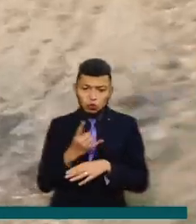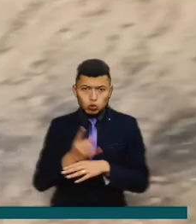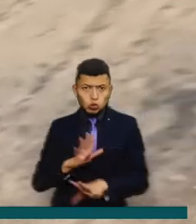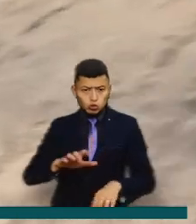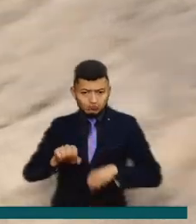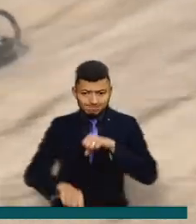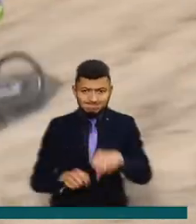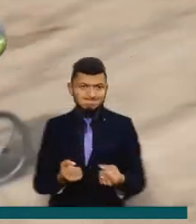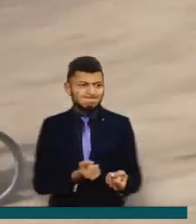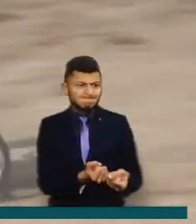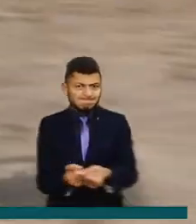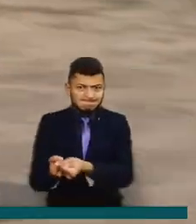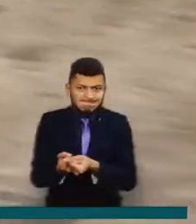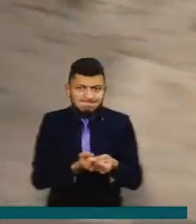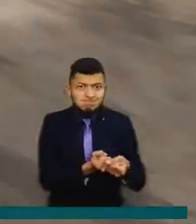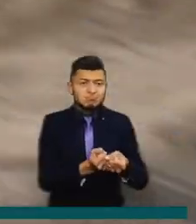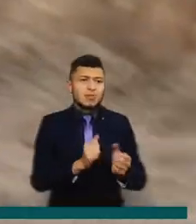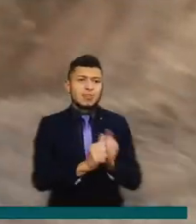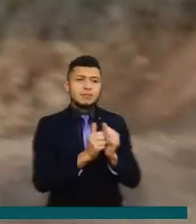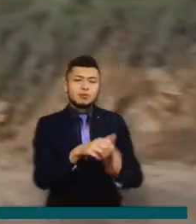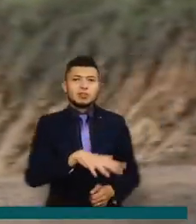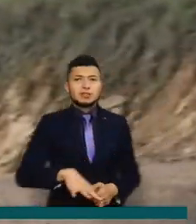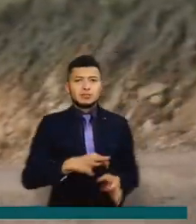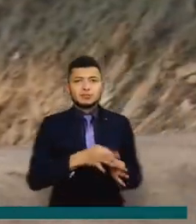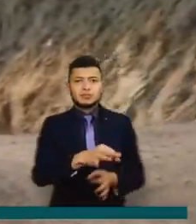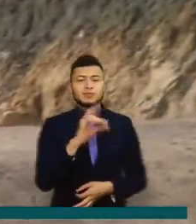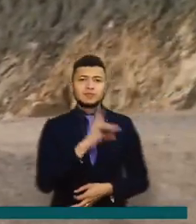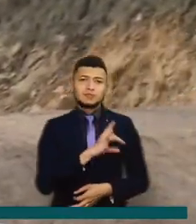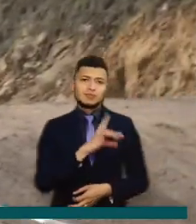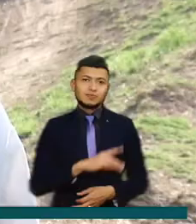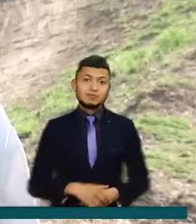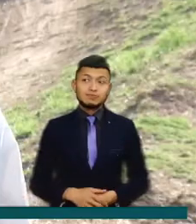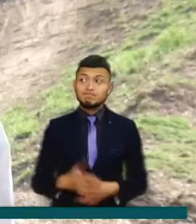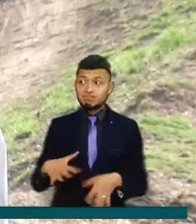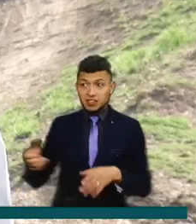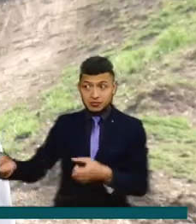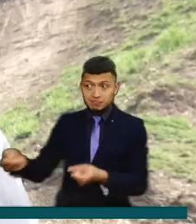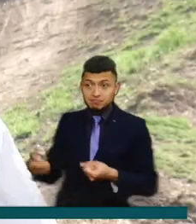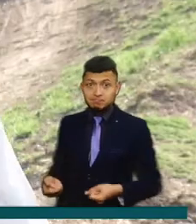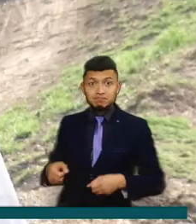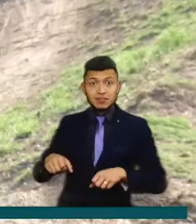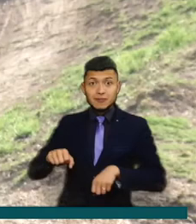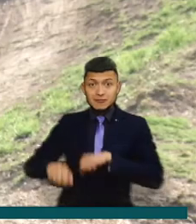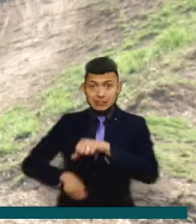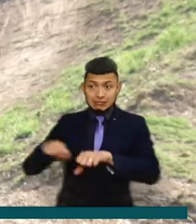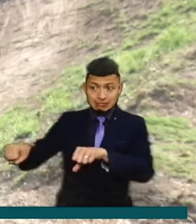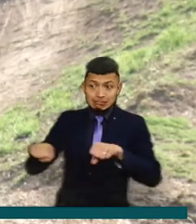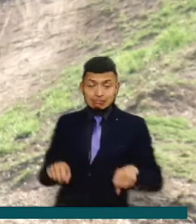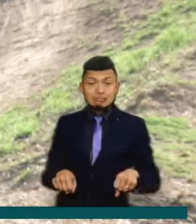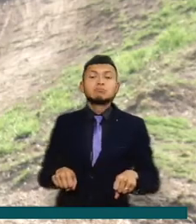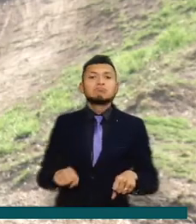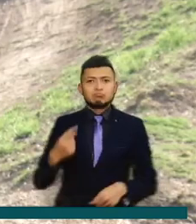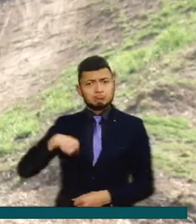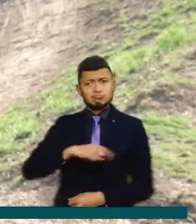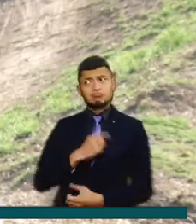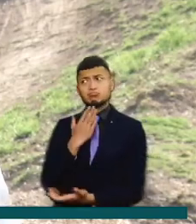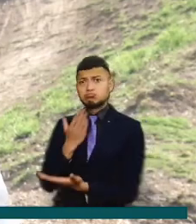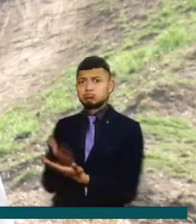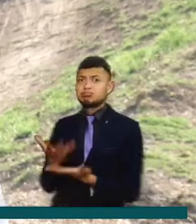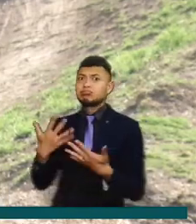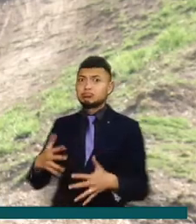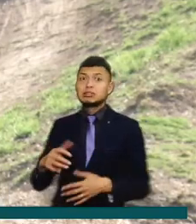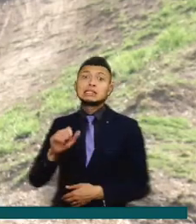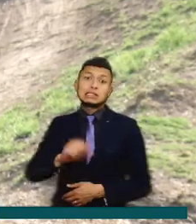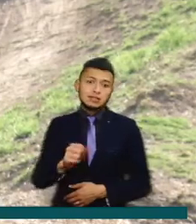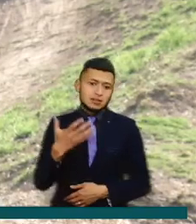para fortalecer así el deporte en el municipio. A nosotros nos hicieron la entrega de la bicicleta y pues bueno, muy agradecidos porque realmente sí, ya por